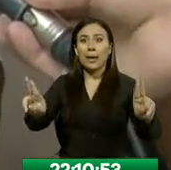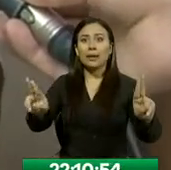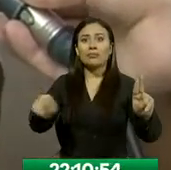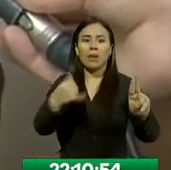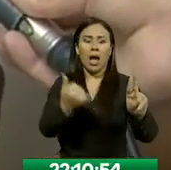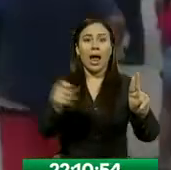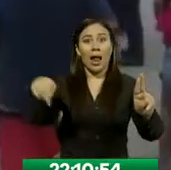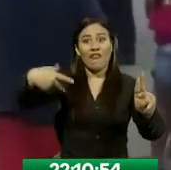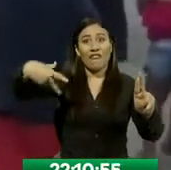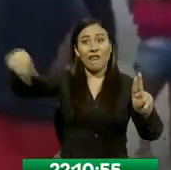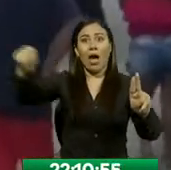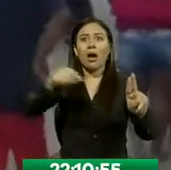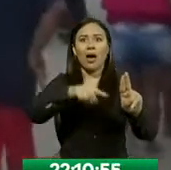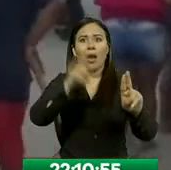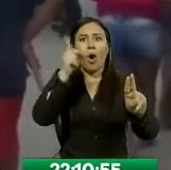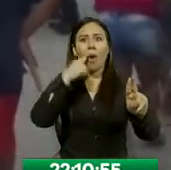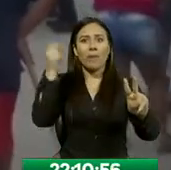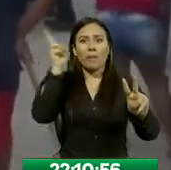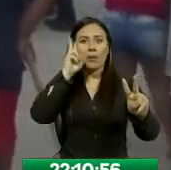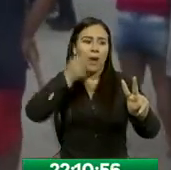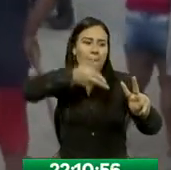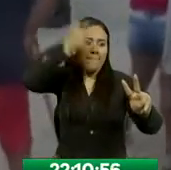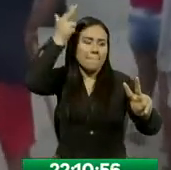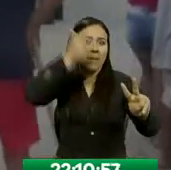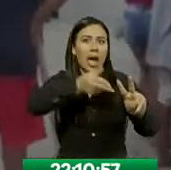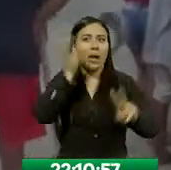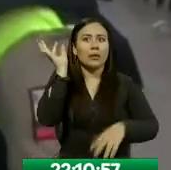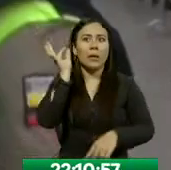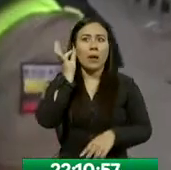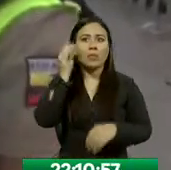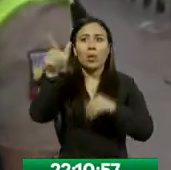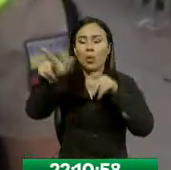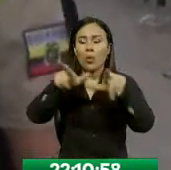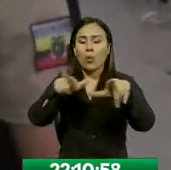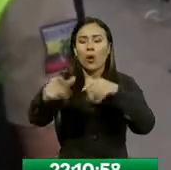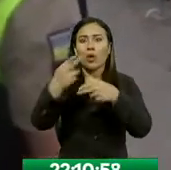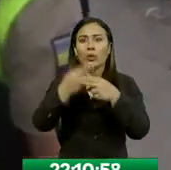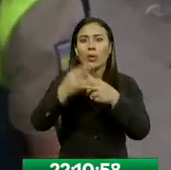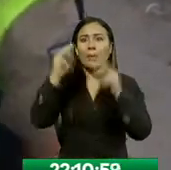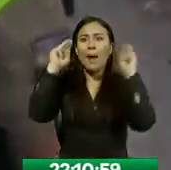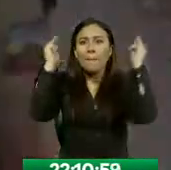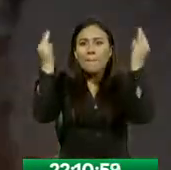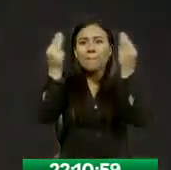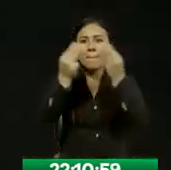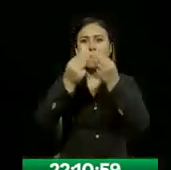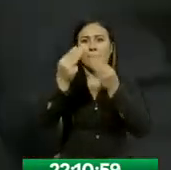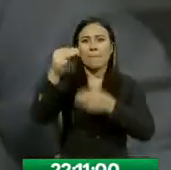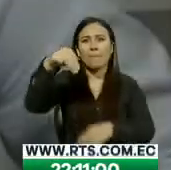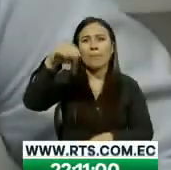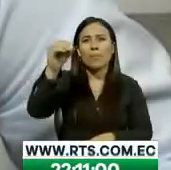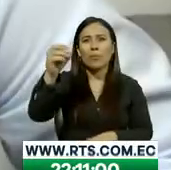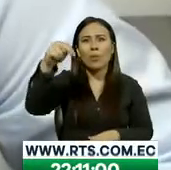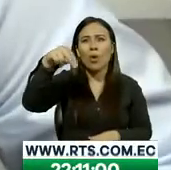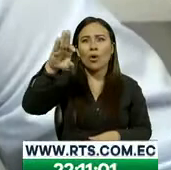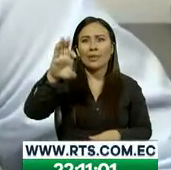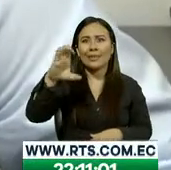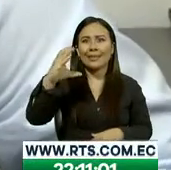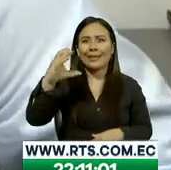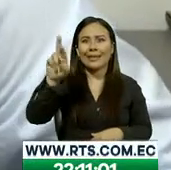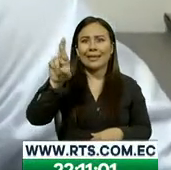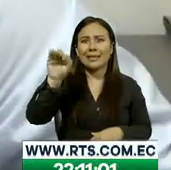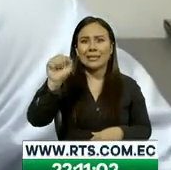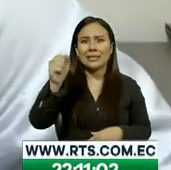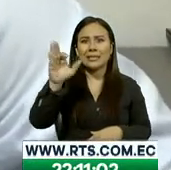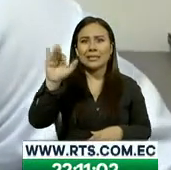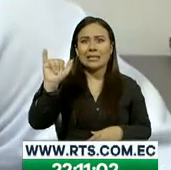vez la mató. El hecho ocurrió en el sector 6 de marzo de la parroquia Leonidas Proaño, en Montecristi, provincia de Manabí. Según los datos